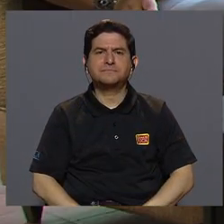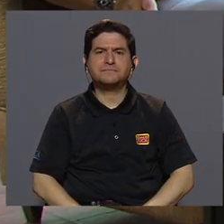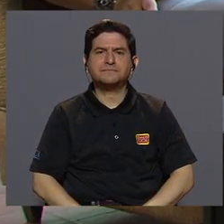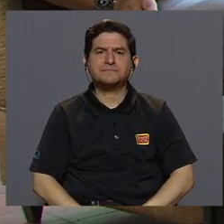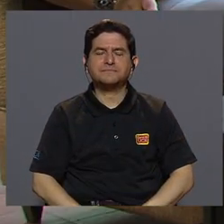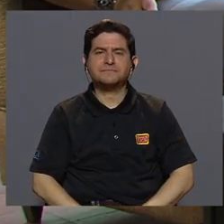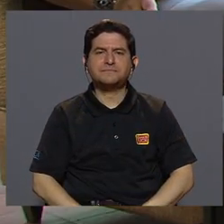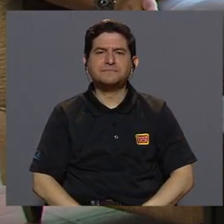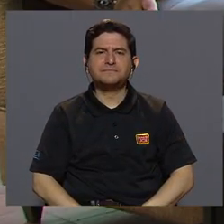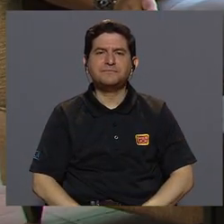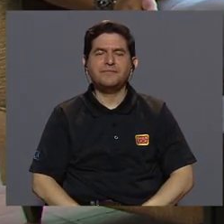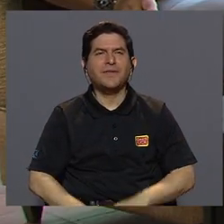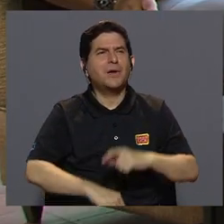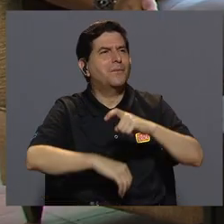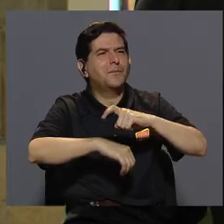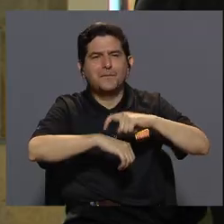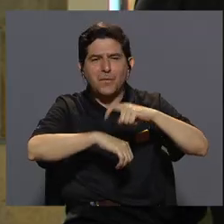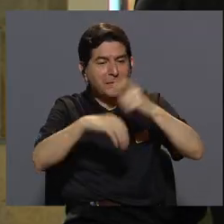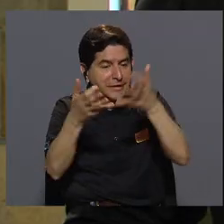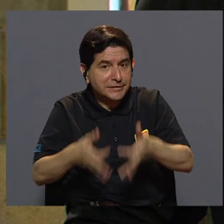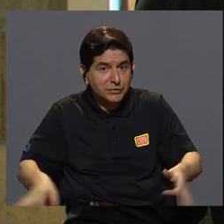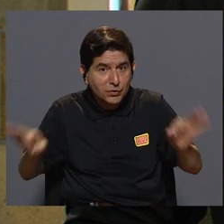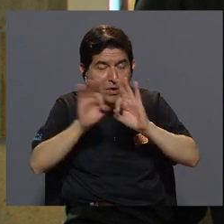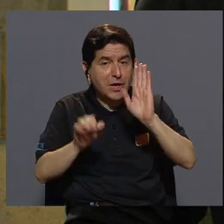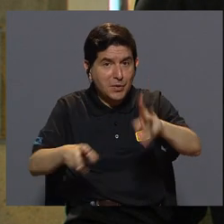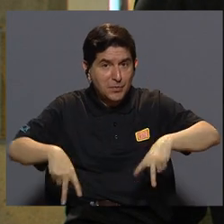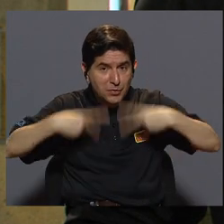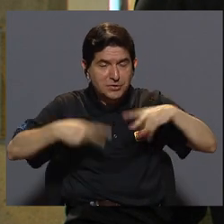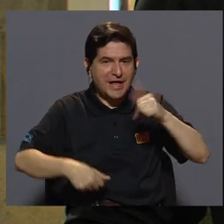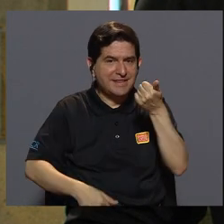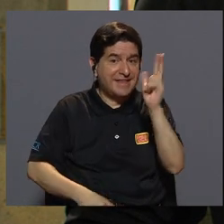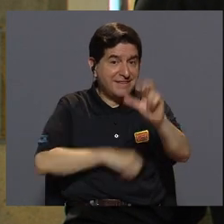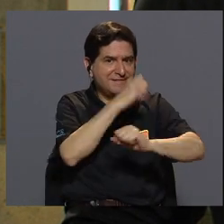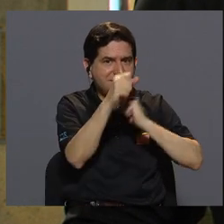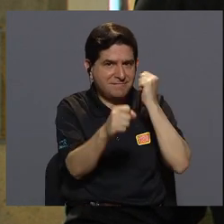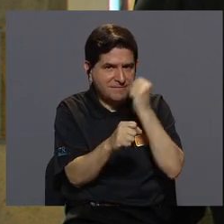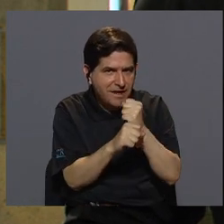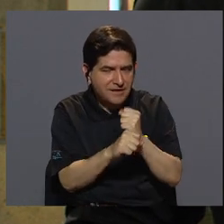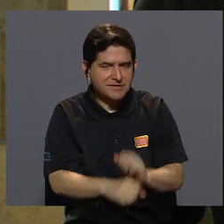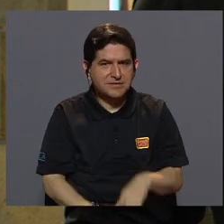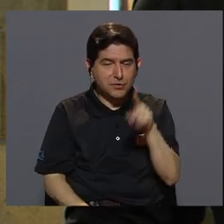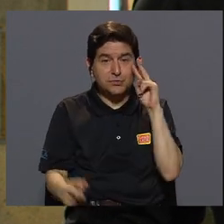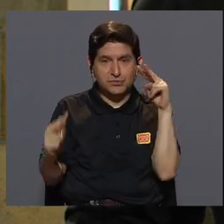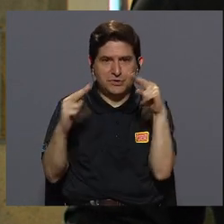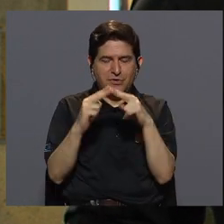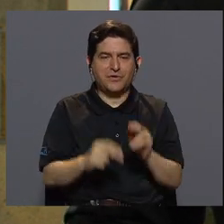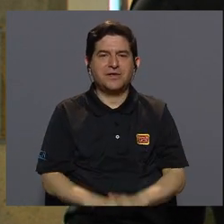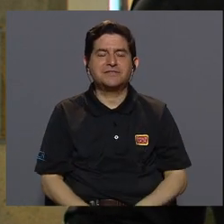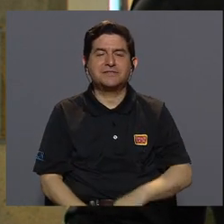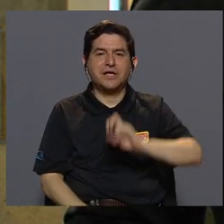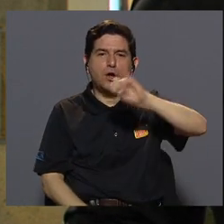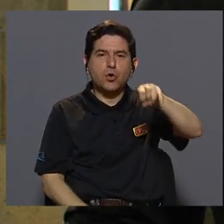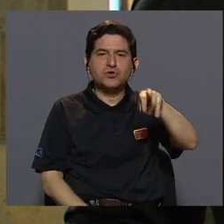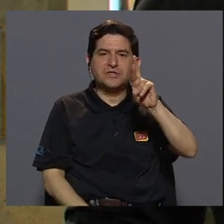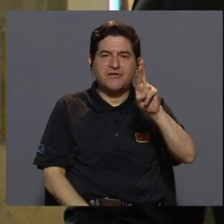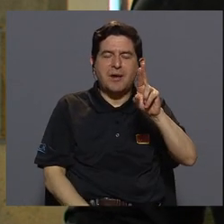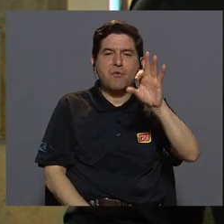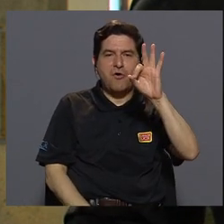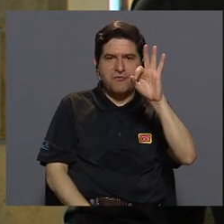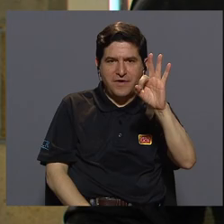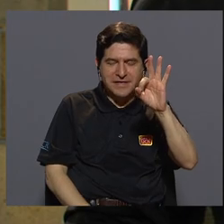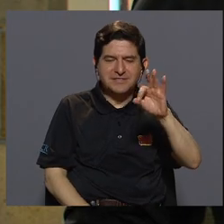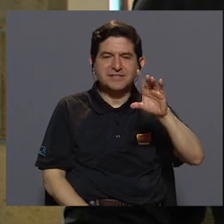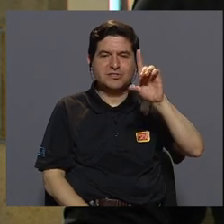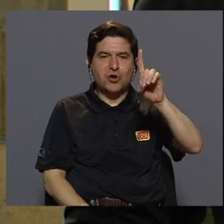Llega una edad que es muy importante en su vida, los 13 uh-huh. años, y es ahí donde usted conoce a José Ramón